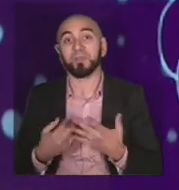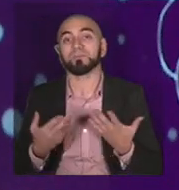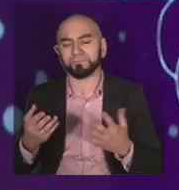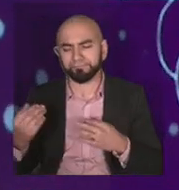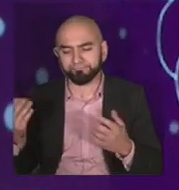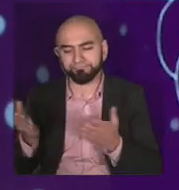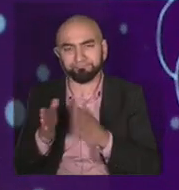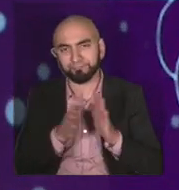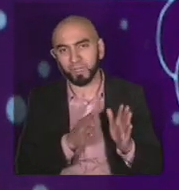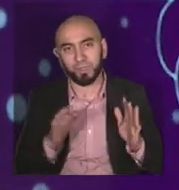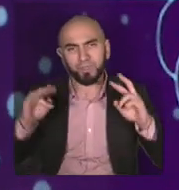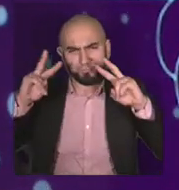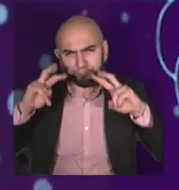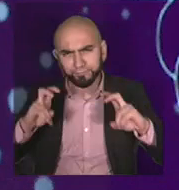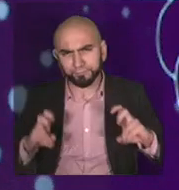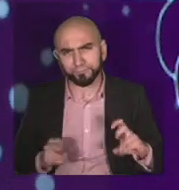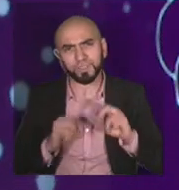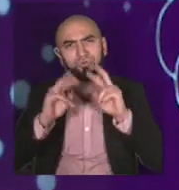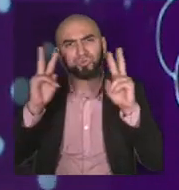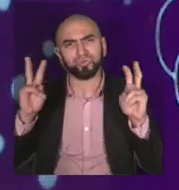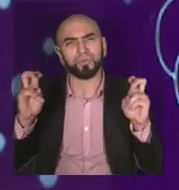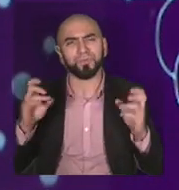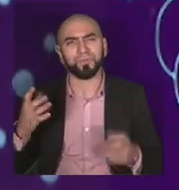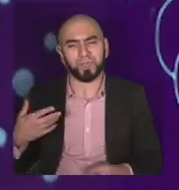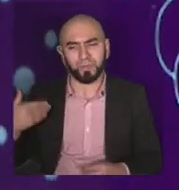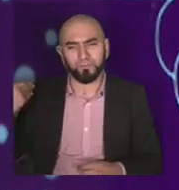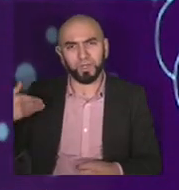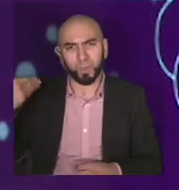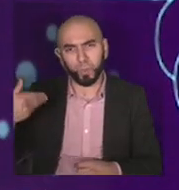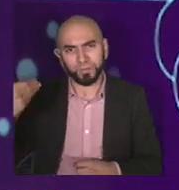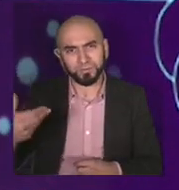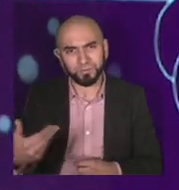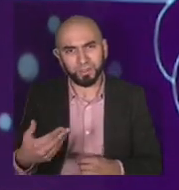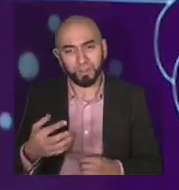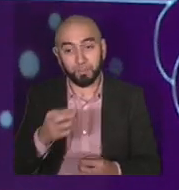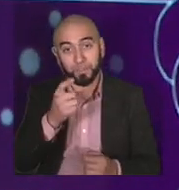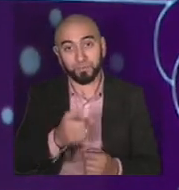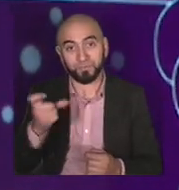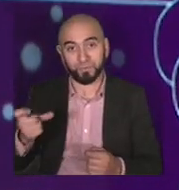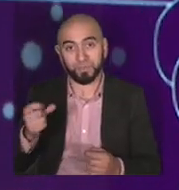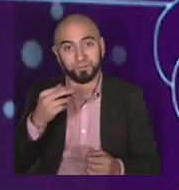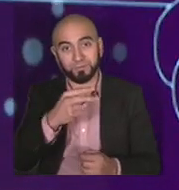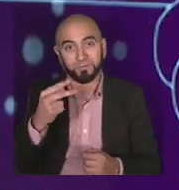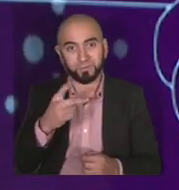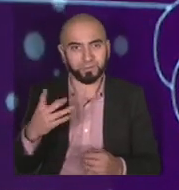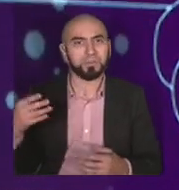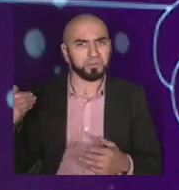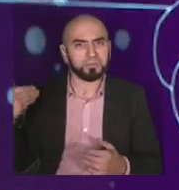sobre la frecuencia con la cual los individuos tienen relaciones sexuales.